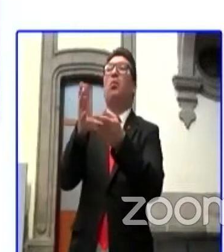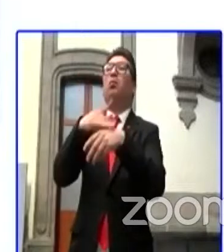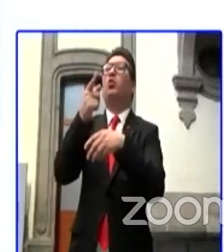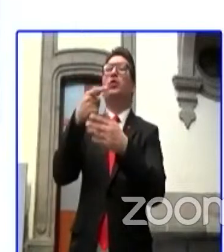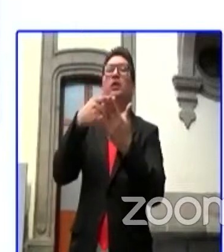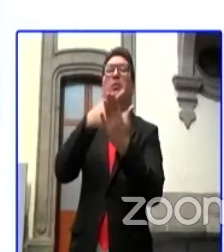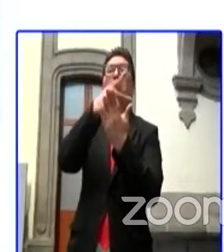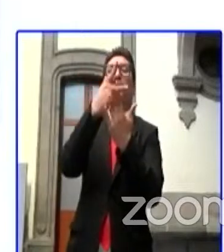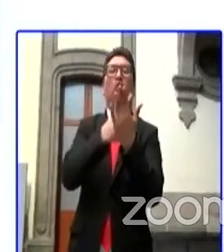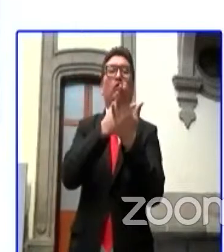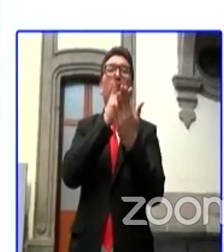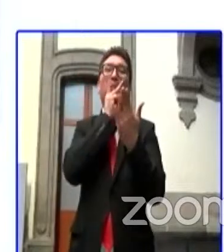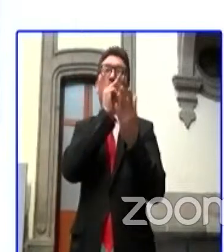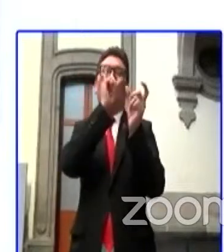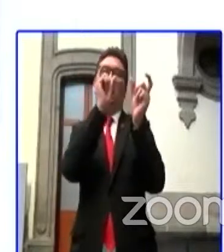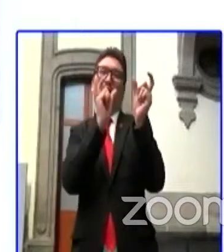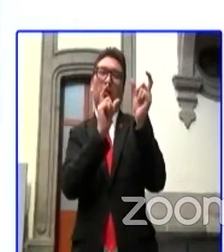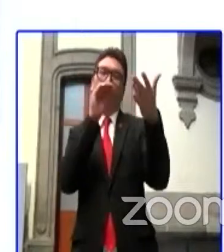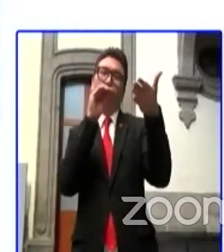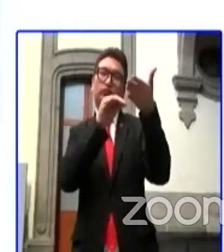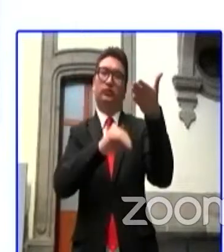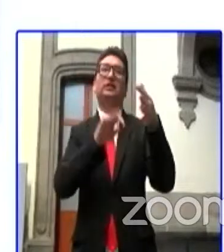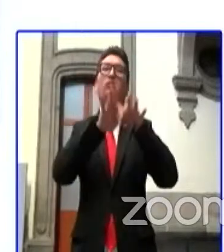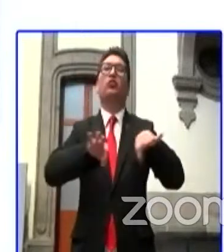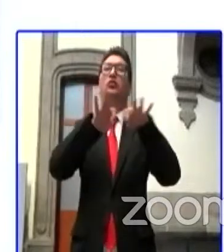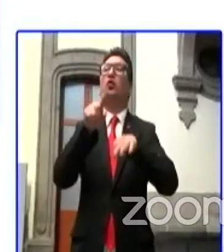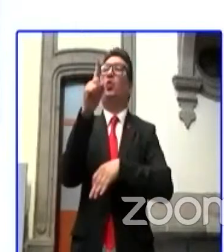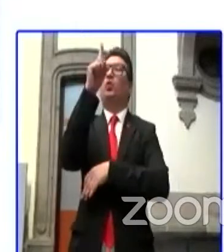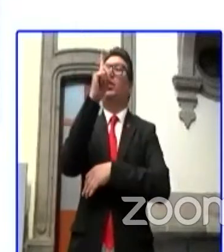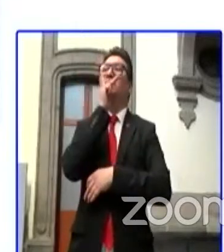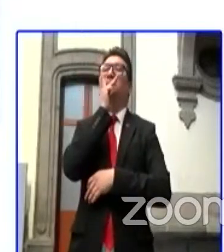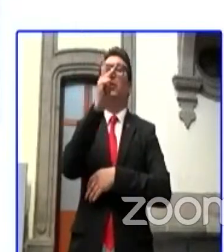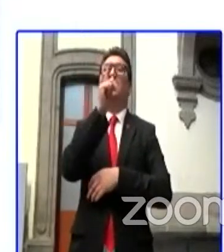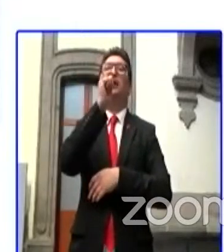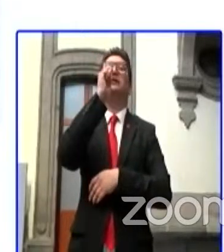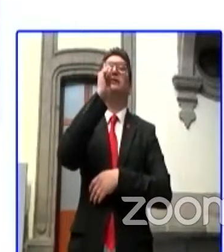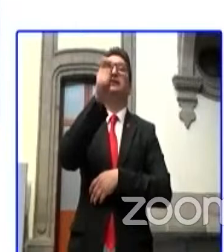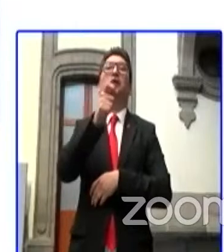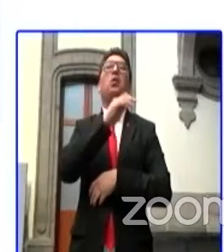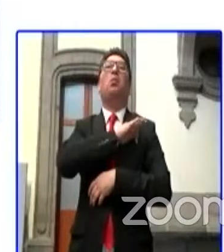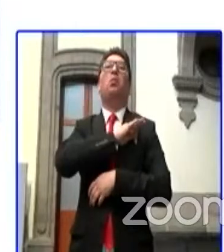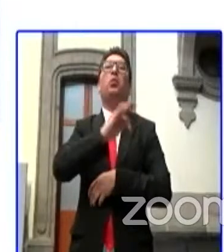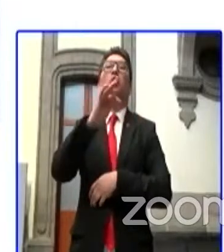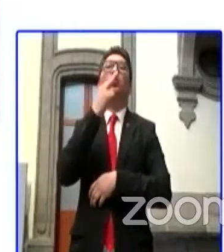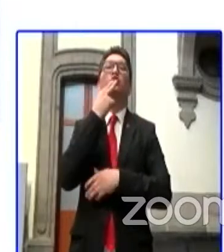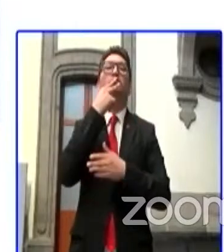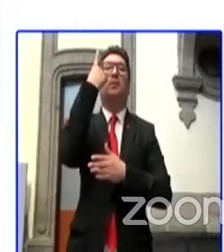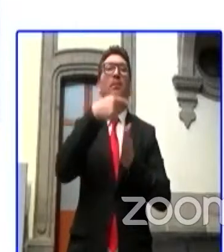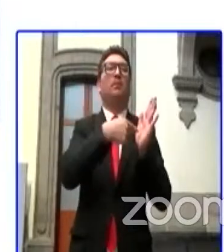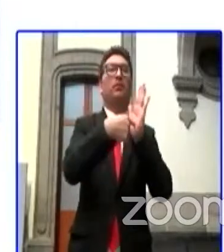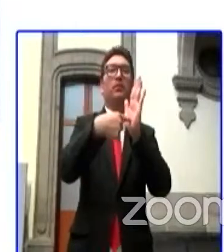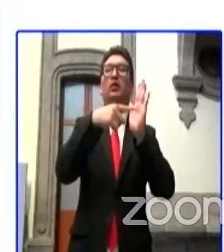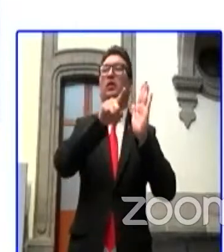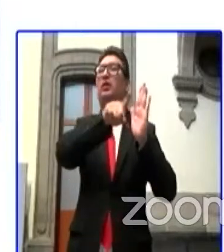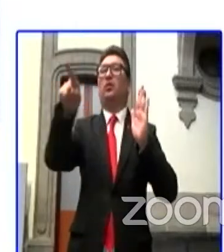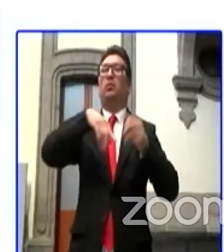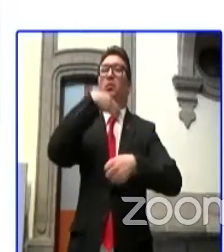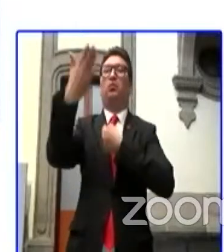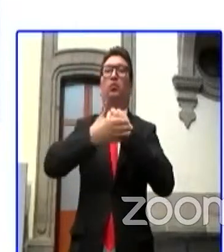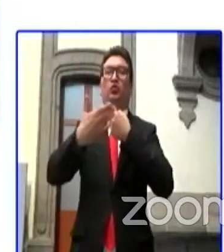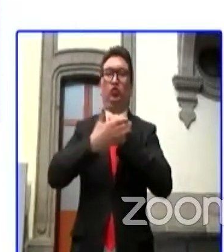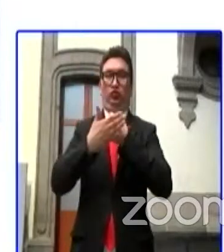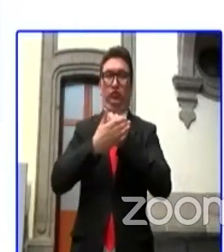le pusimos palabras clave. Y una de esas es que puede ser tomado como referencia para el siguiente y la